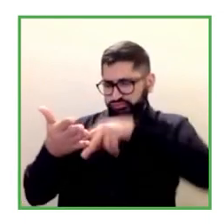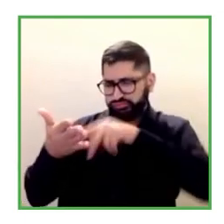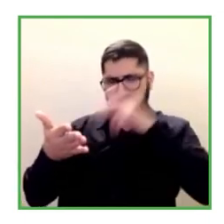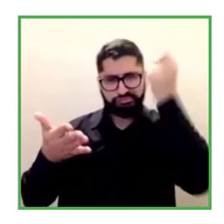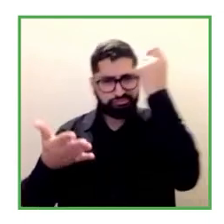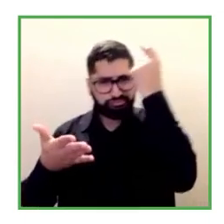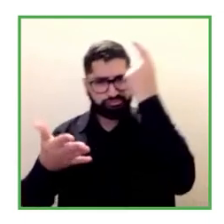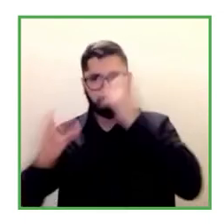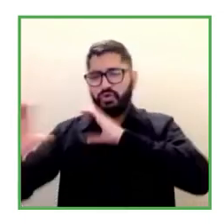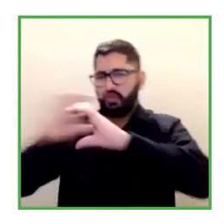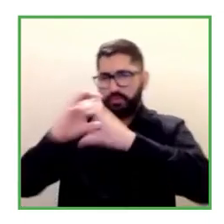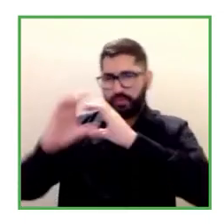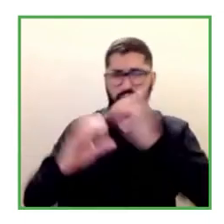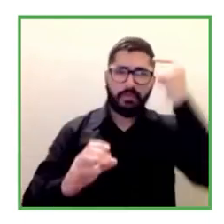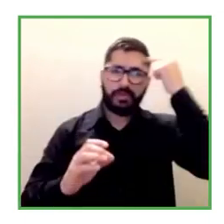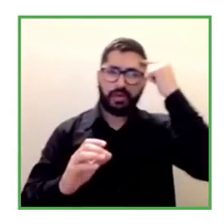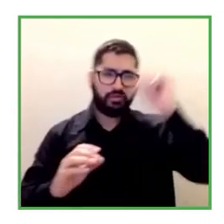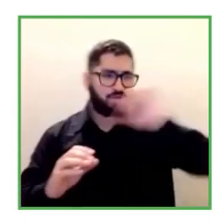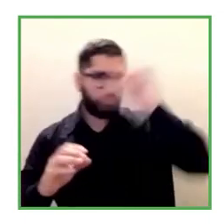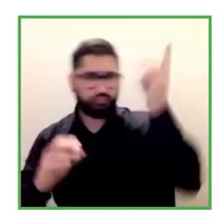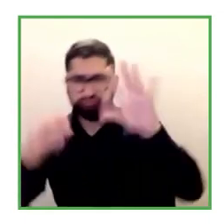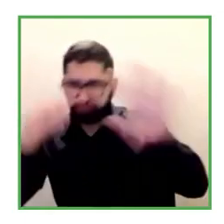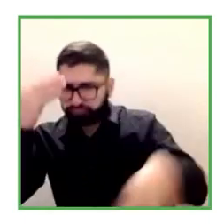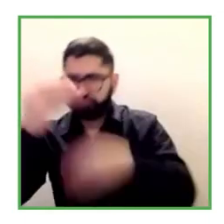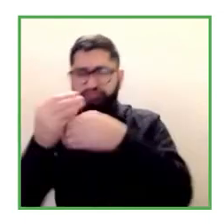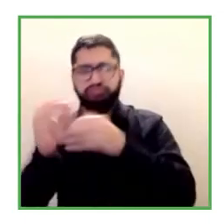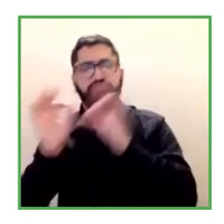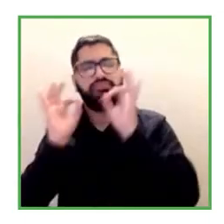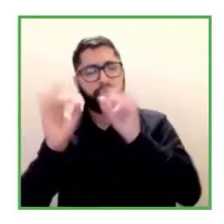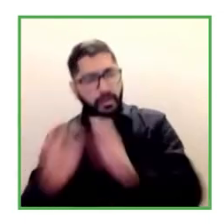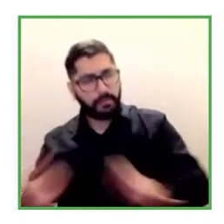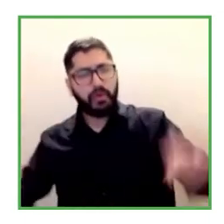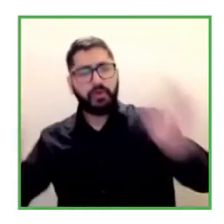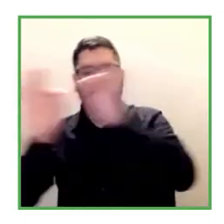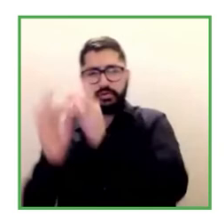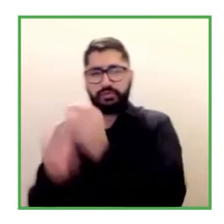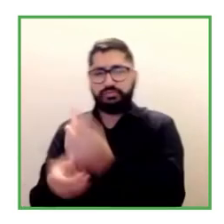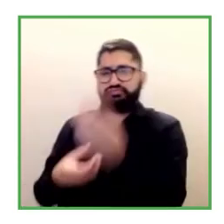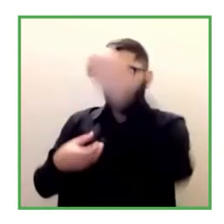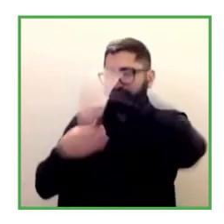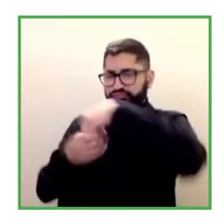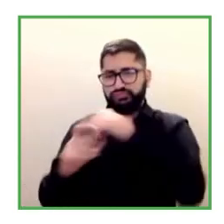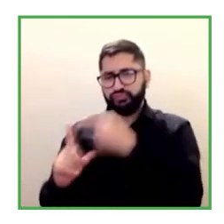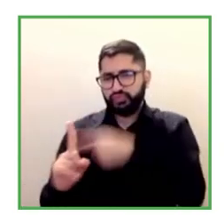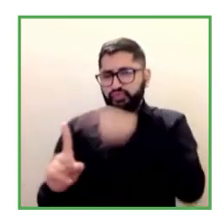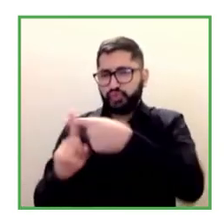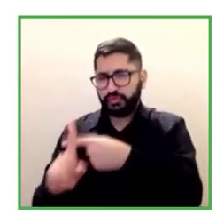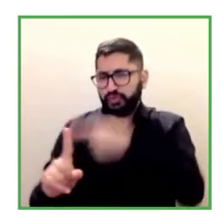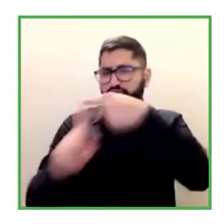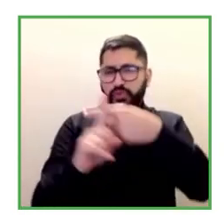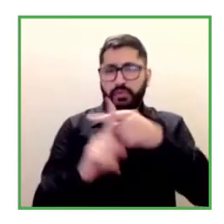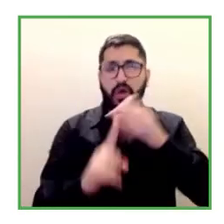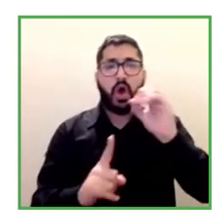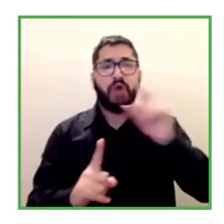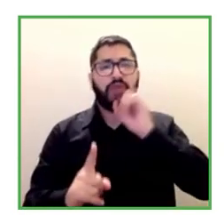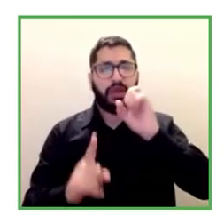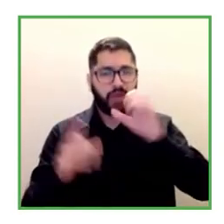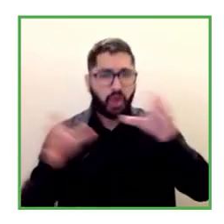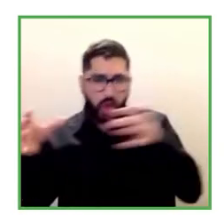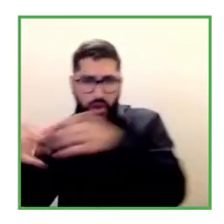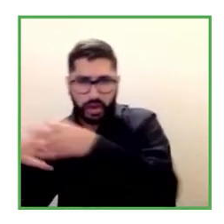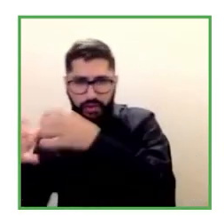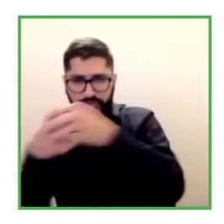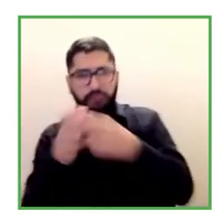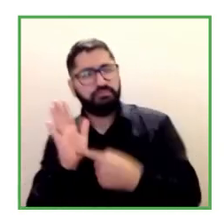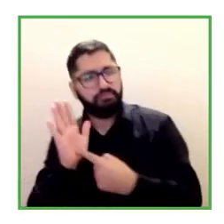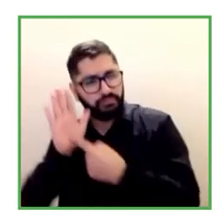las OTEC, a los organismos técnicos de capacitación, a las universidades, y poder en el fondo convocarlos